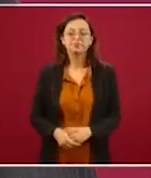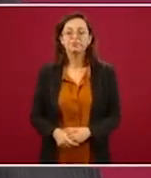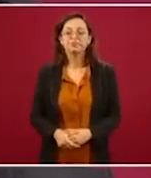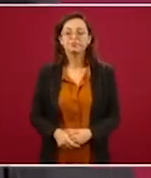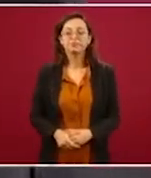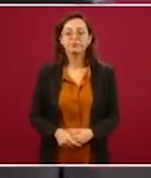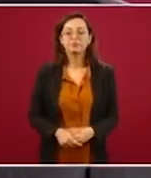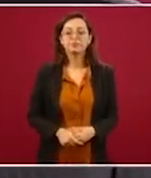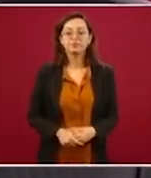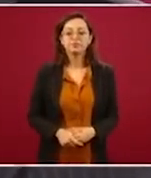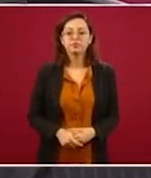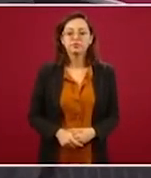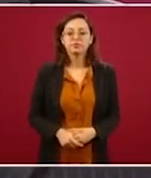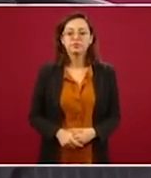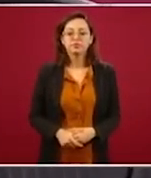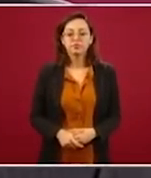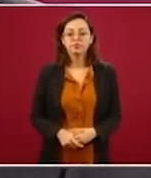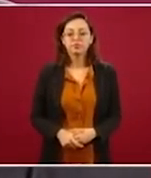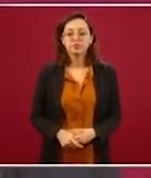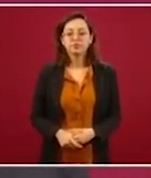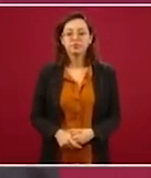Primero, de que